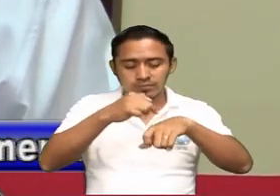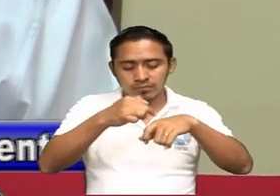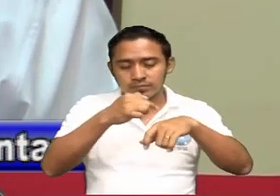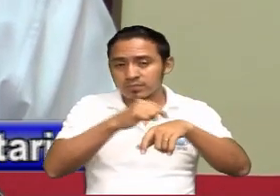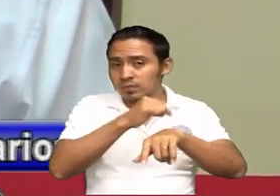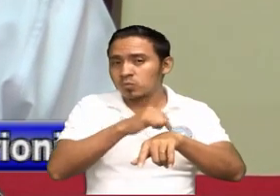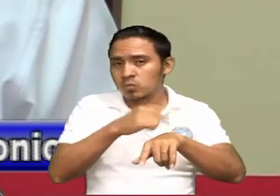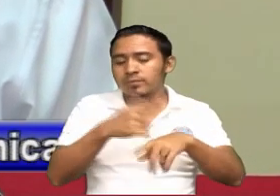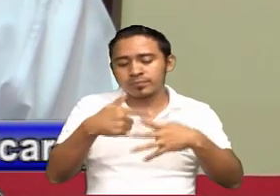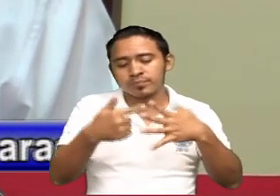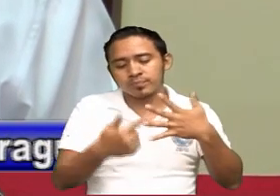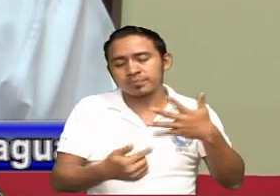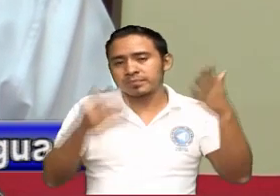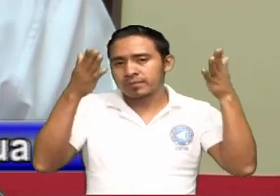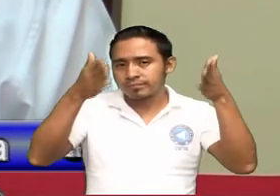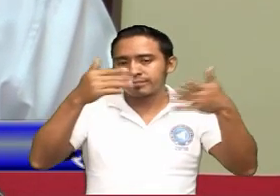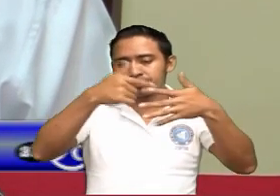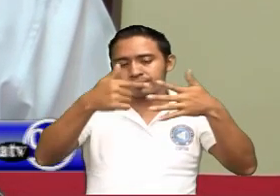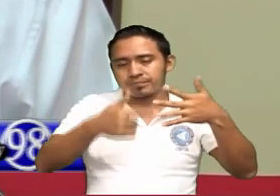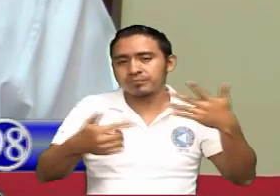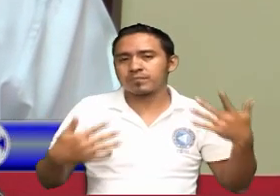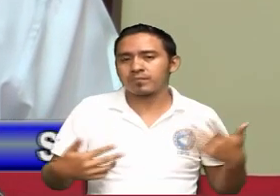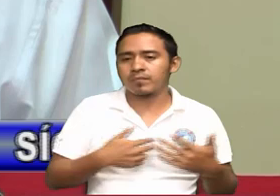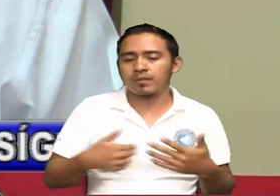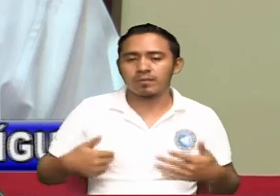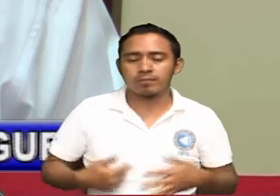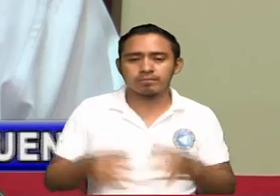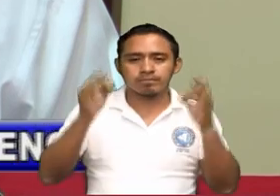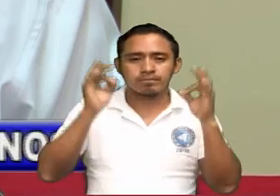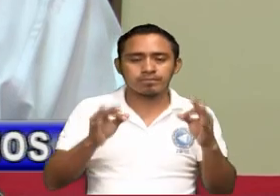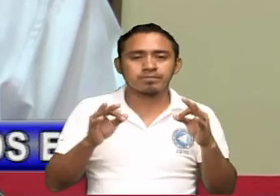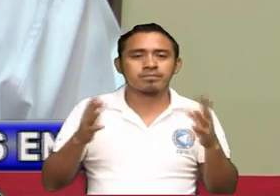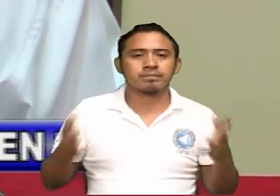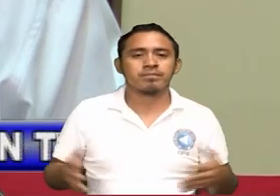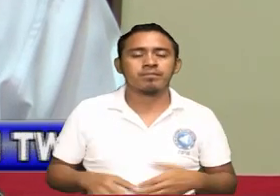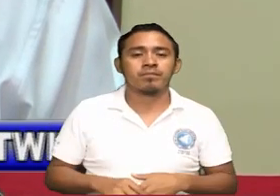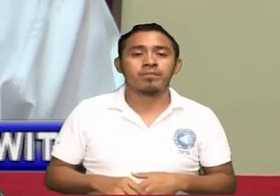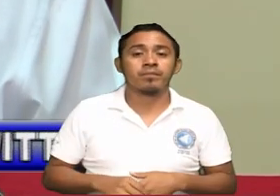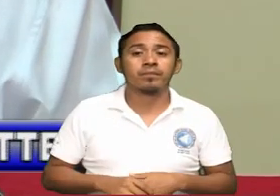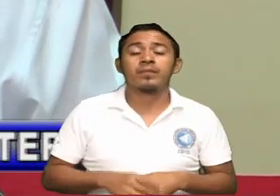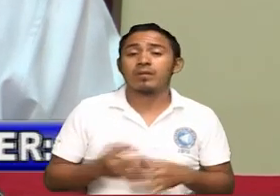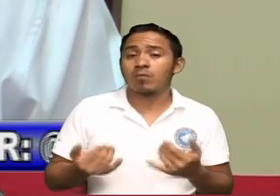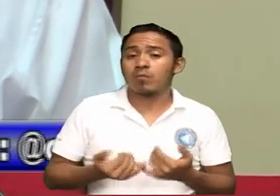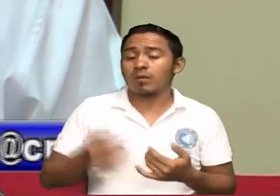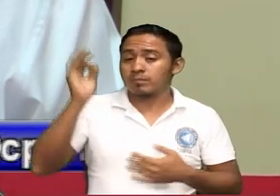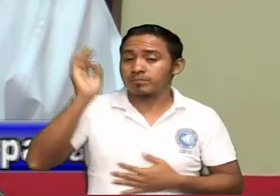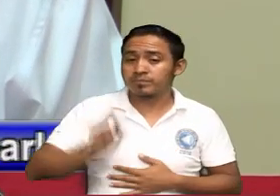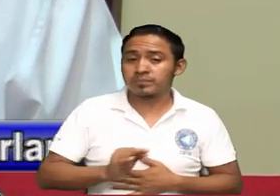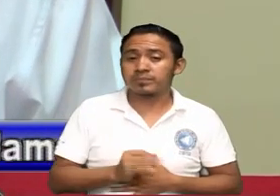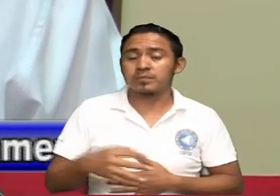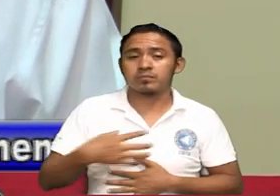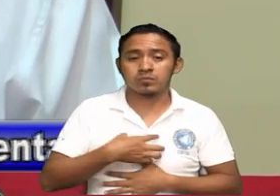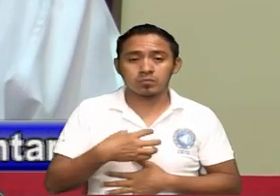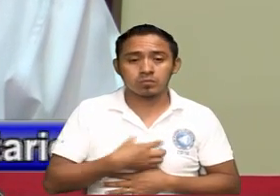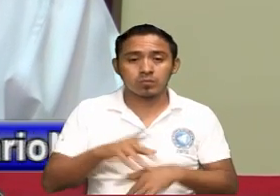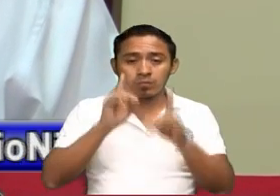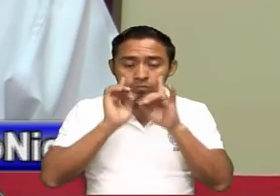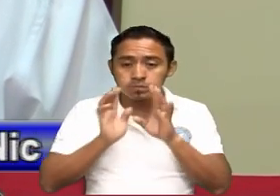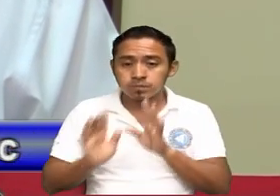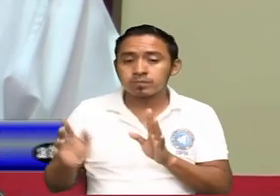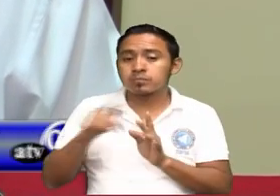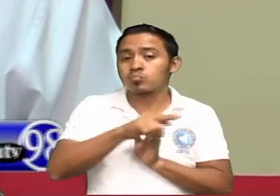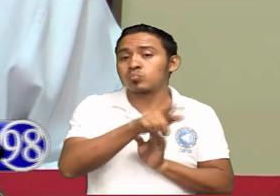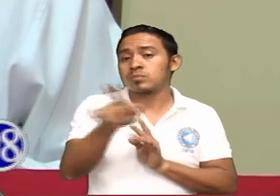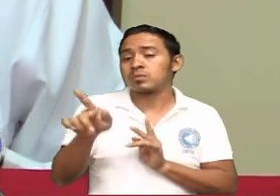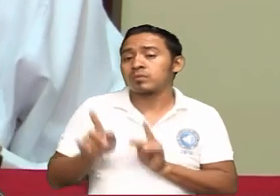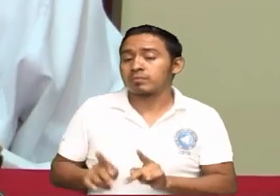todas las festividades como Cruz Rojista, y lo que estamos es intentando garantizar lógicamente la seguridad de ustedes en esta